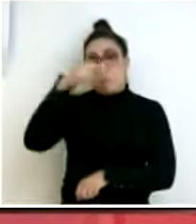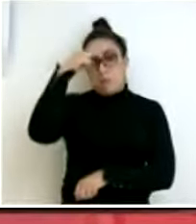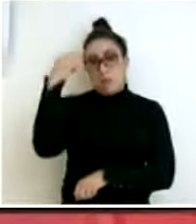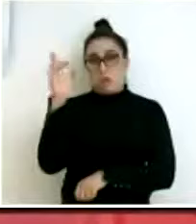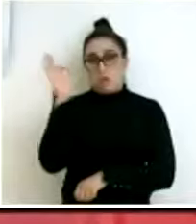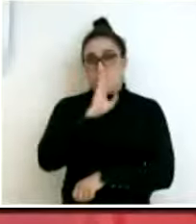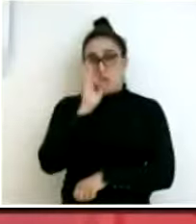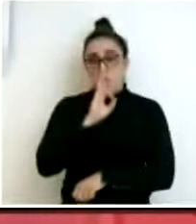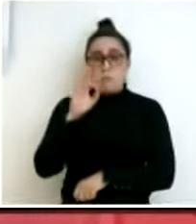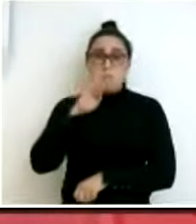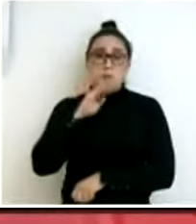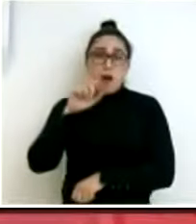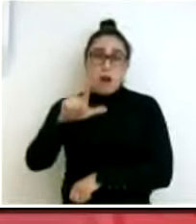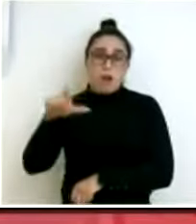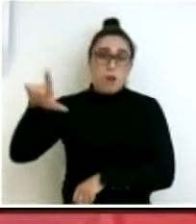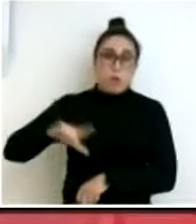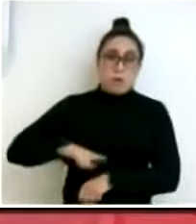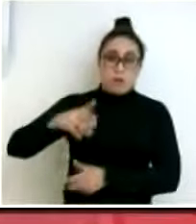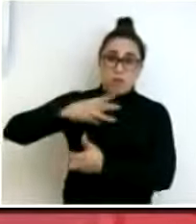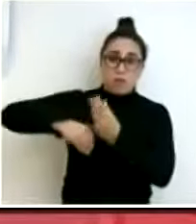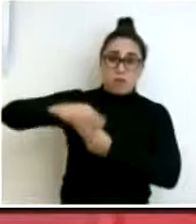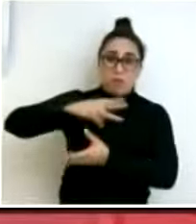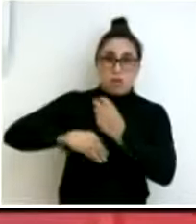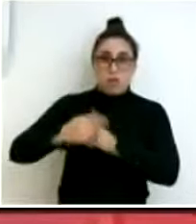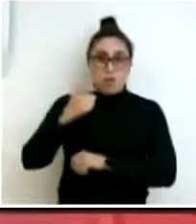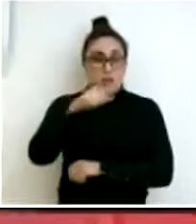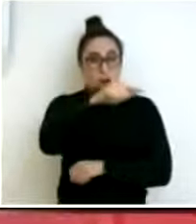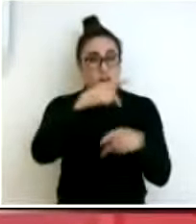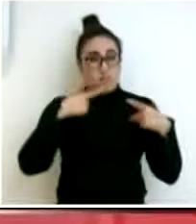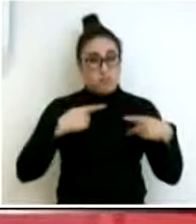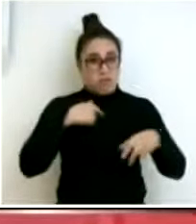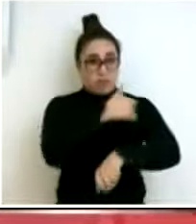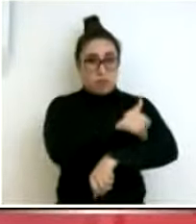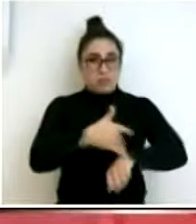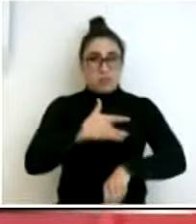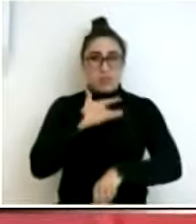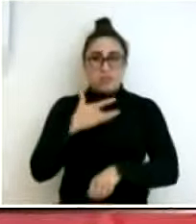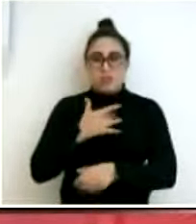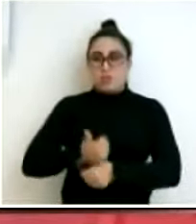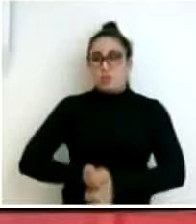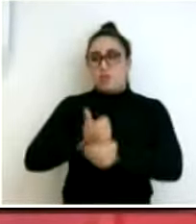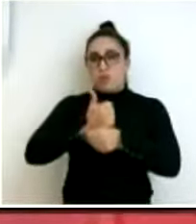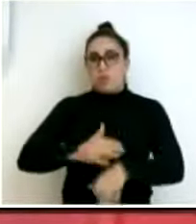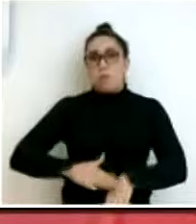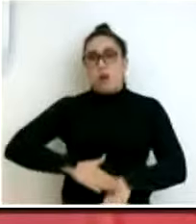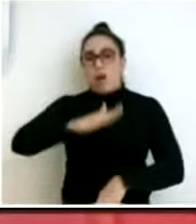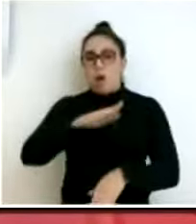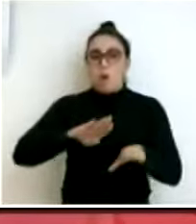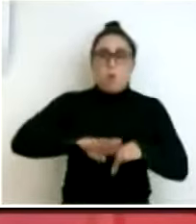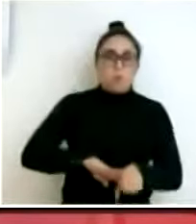mal, las familias se duelen, las familias lo sufren.